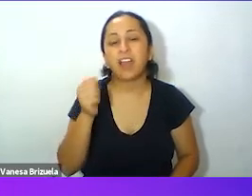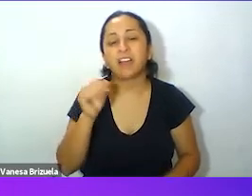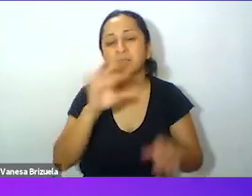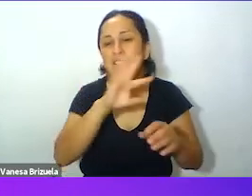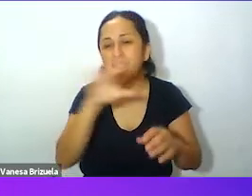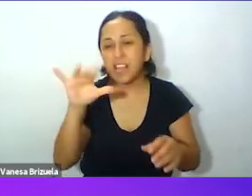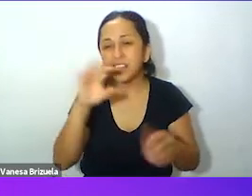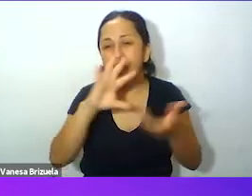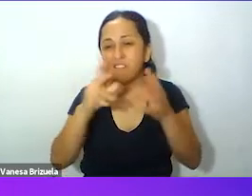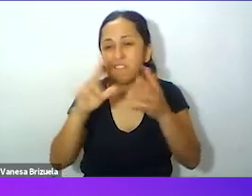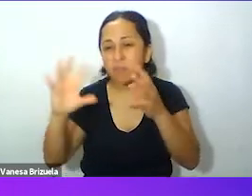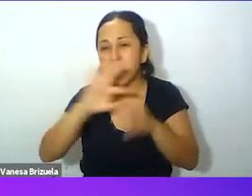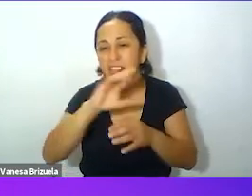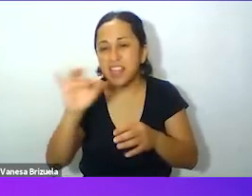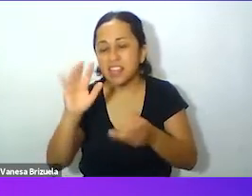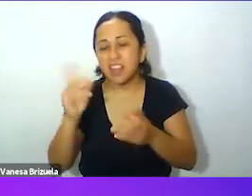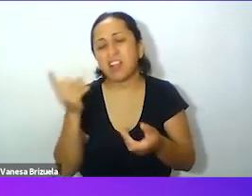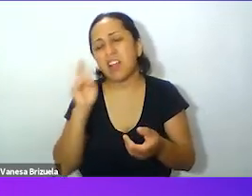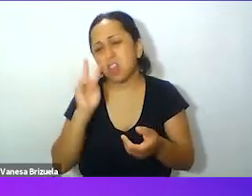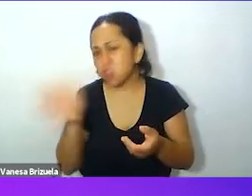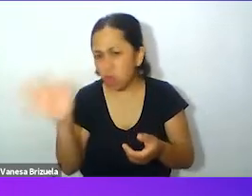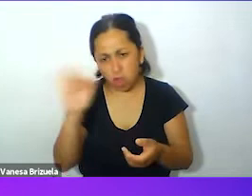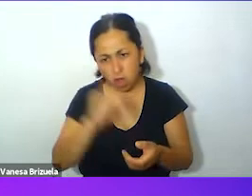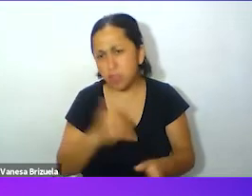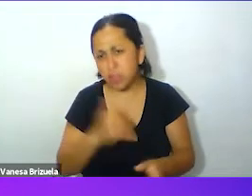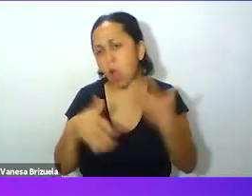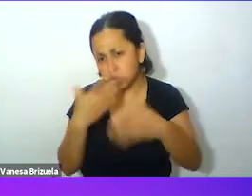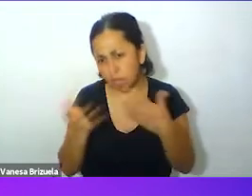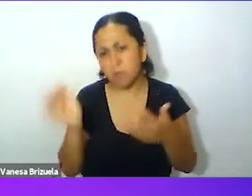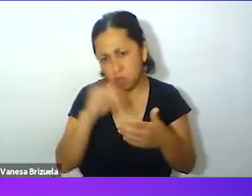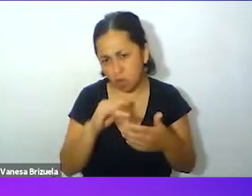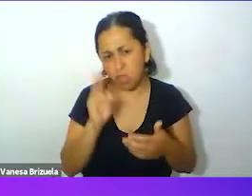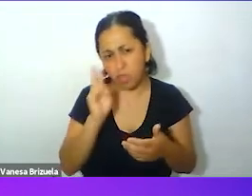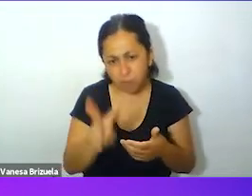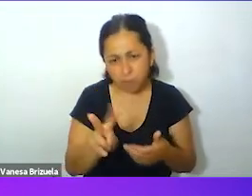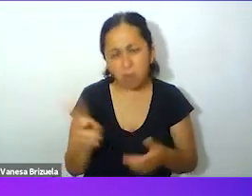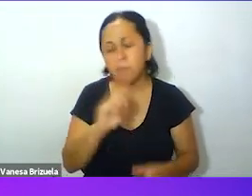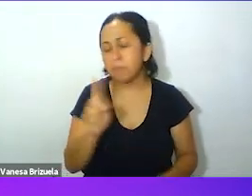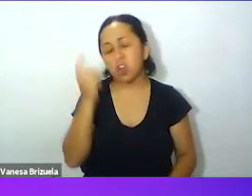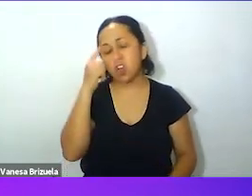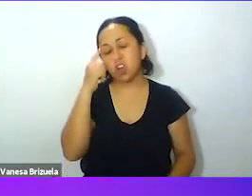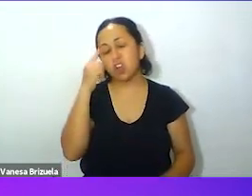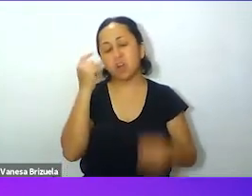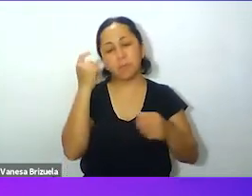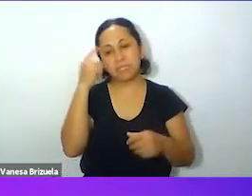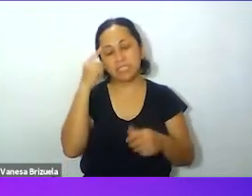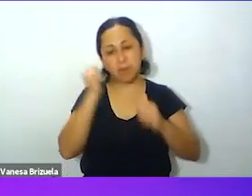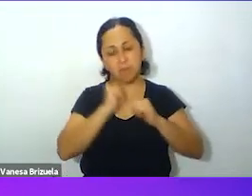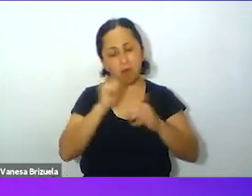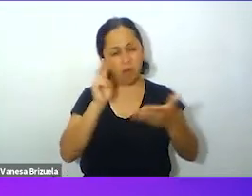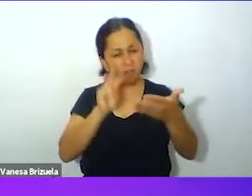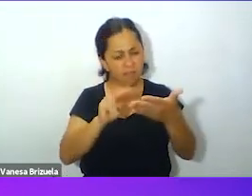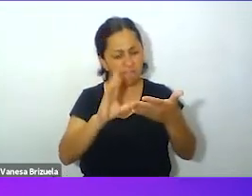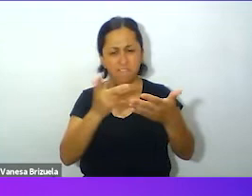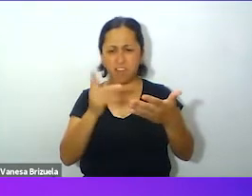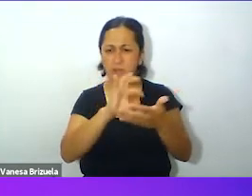el tiempo, pero también a veces no nos sentamos a pensar en su forma, en